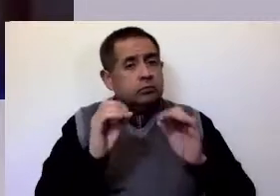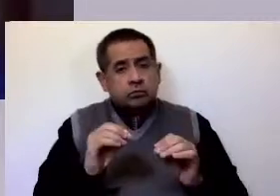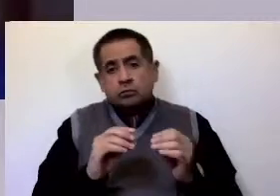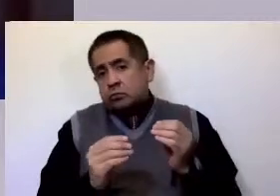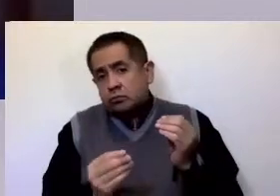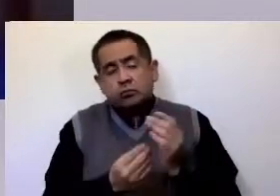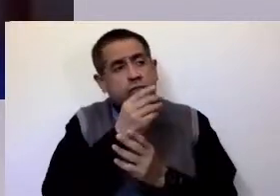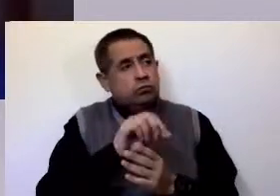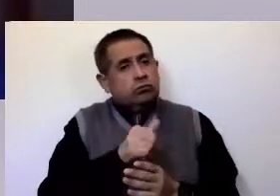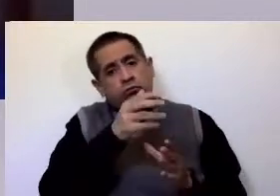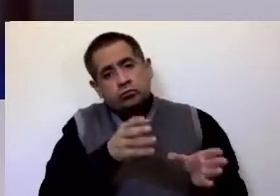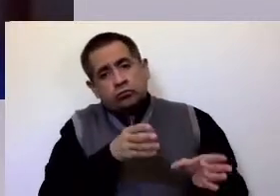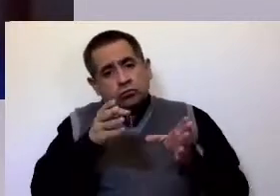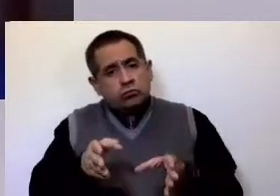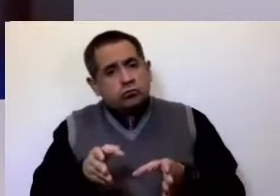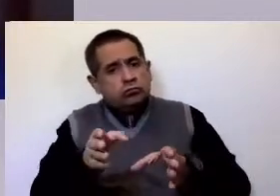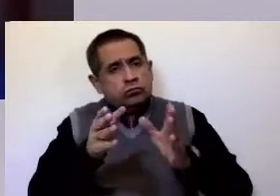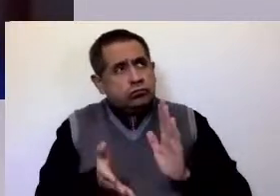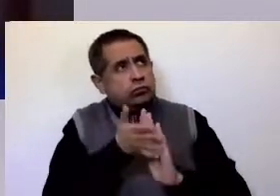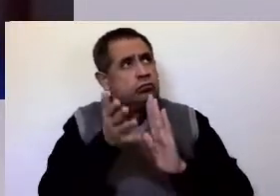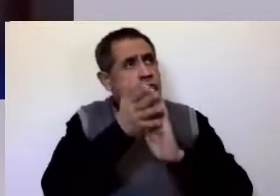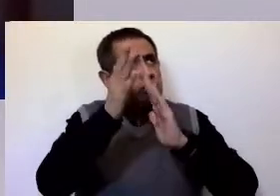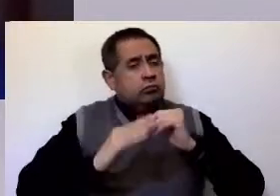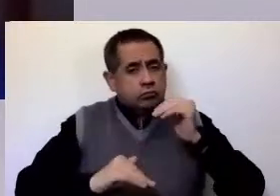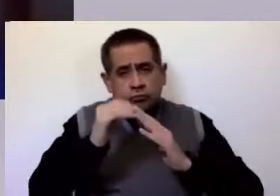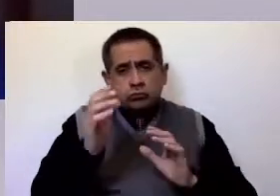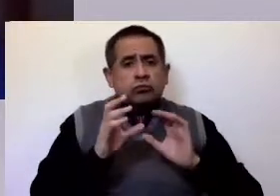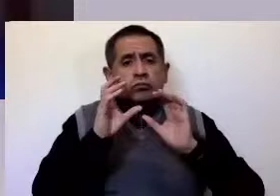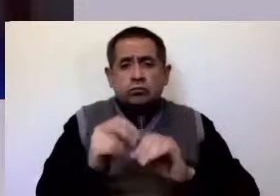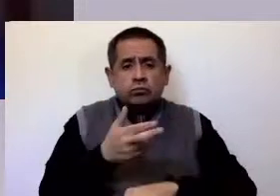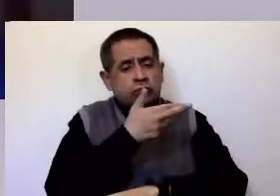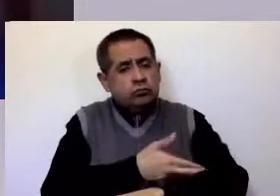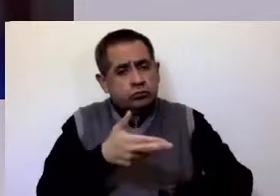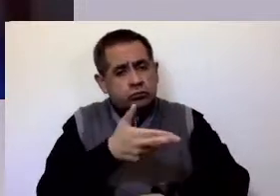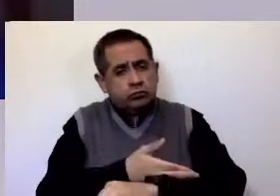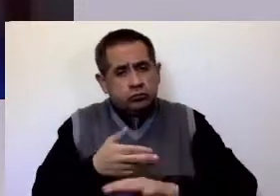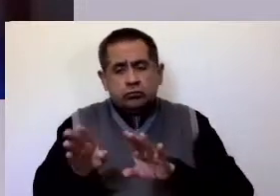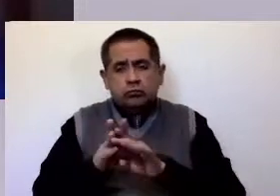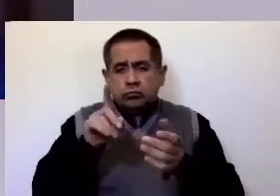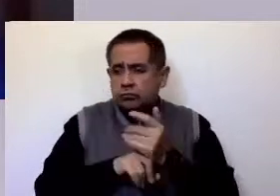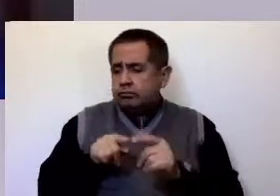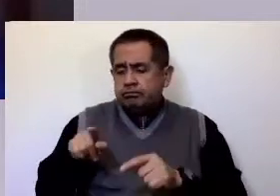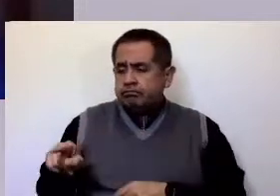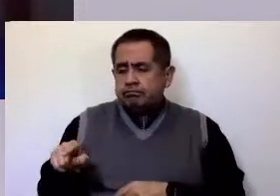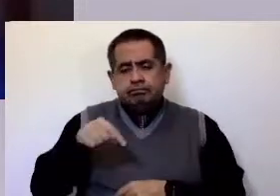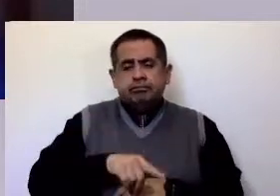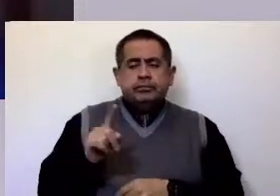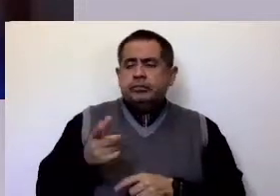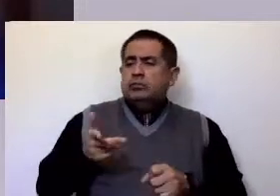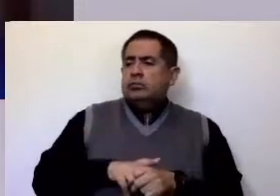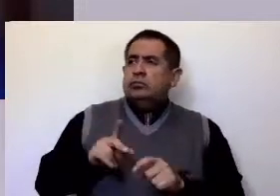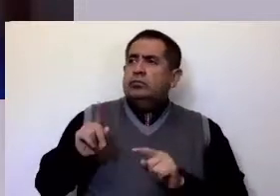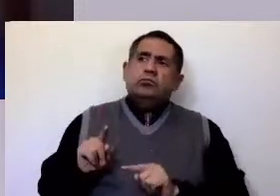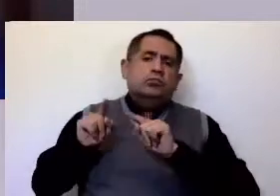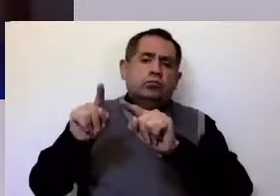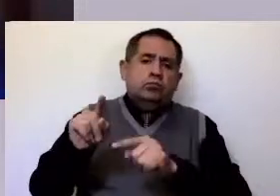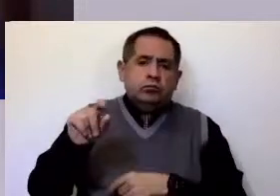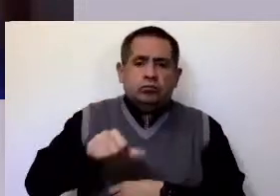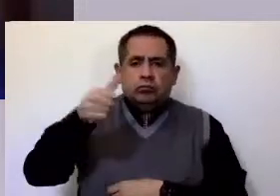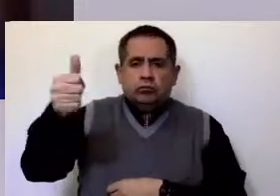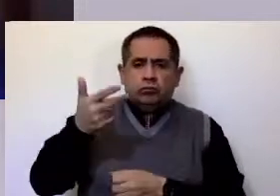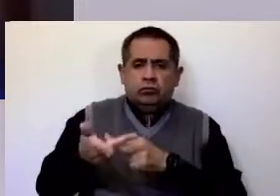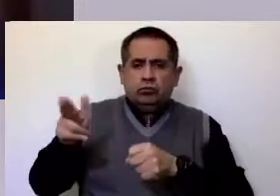pabellón o bien realizar las gestiones permanentes para que sean atendidos en algún otro hospital o clínica del sector salud